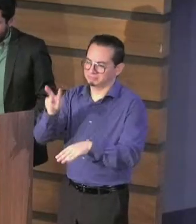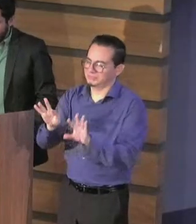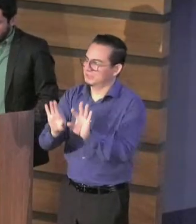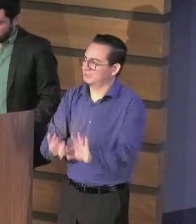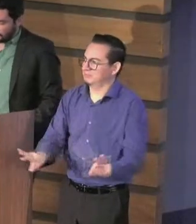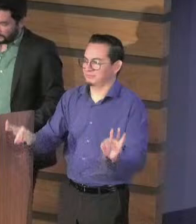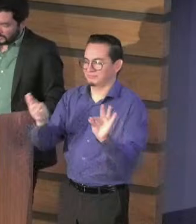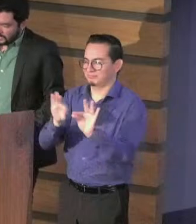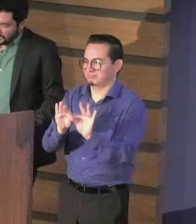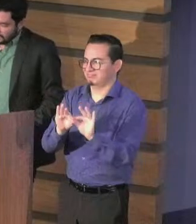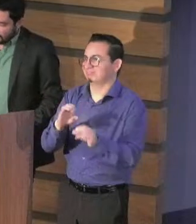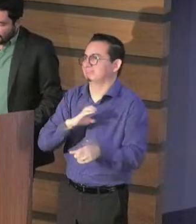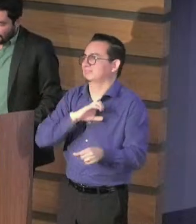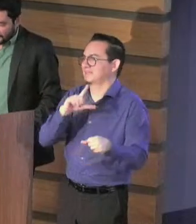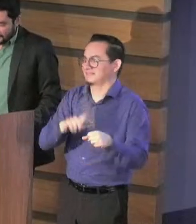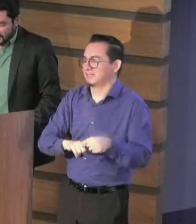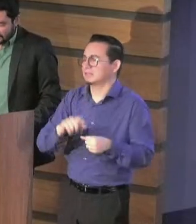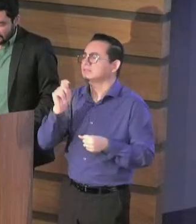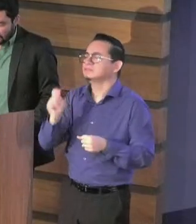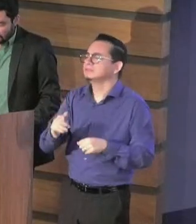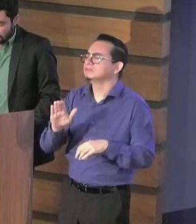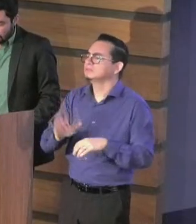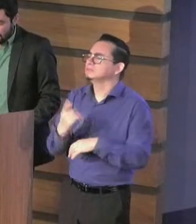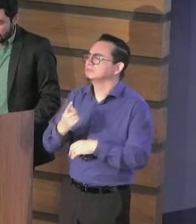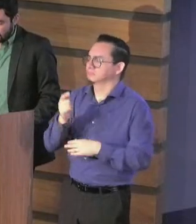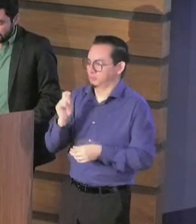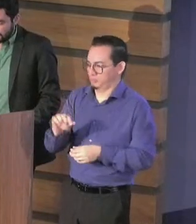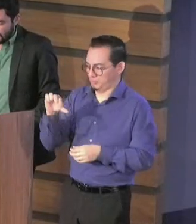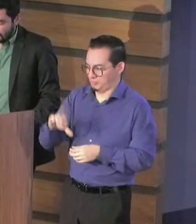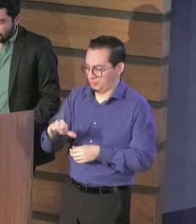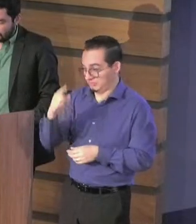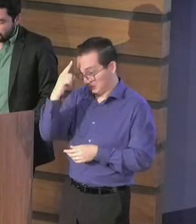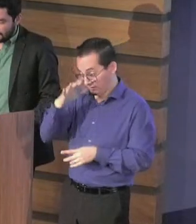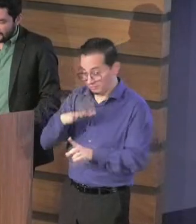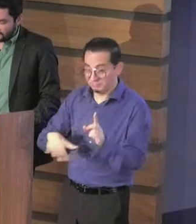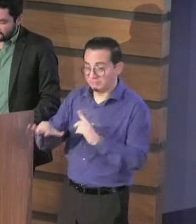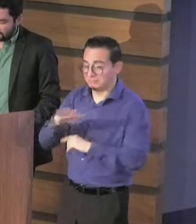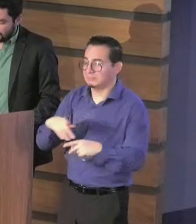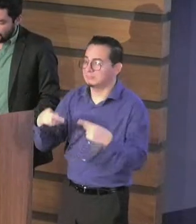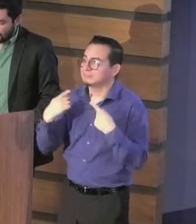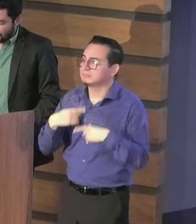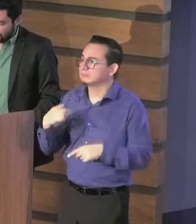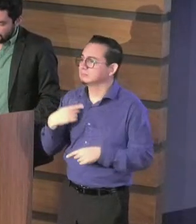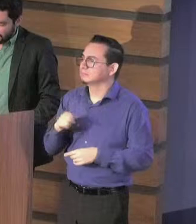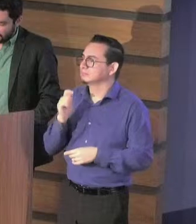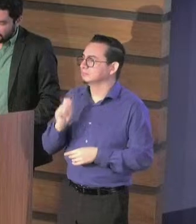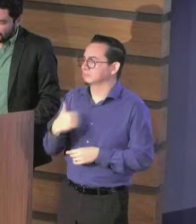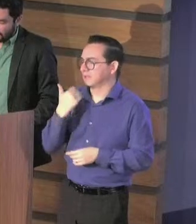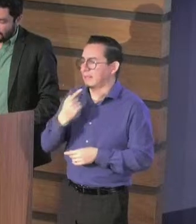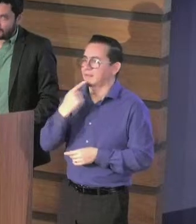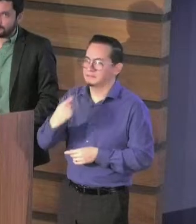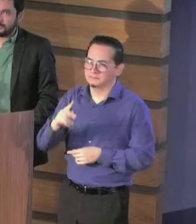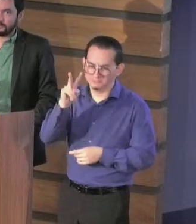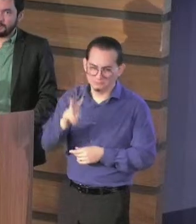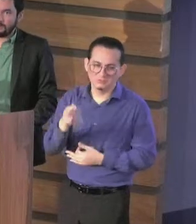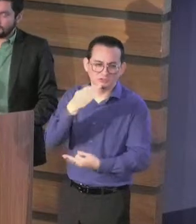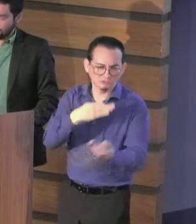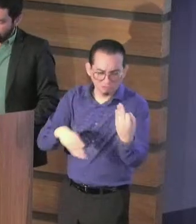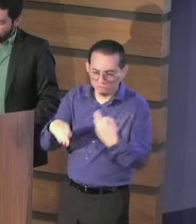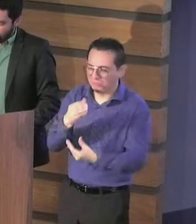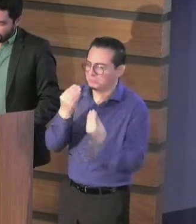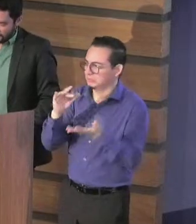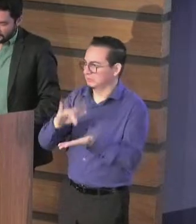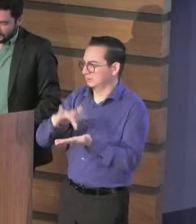y significativo. Quiero aprovechar esta ocasión para expresar nuestro más sincero agradecimiento a todas las personas